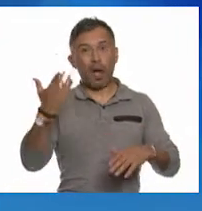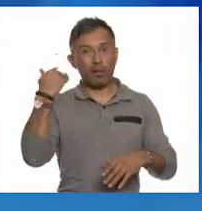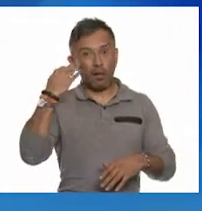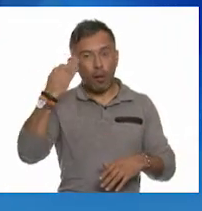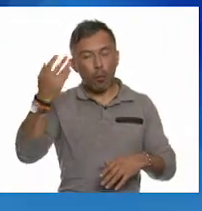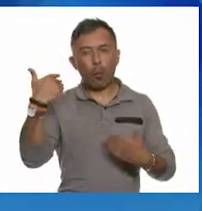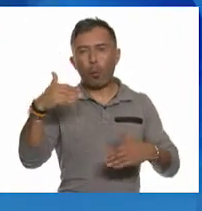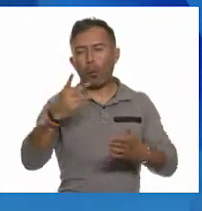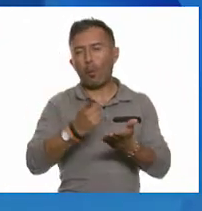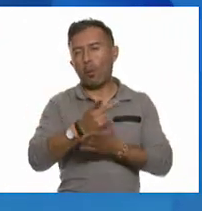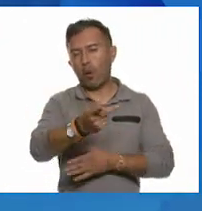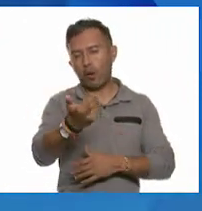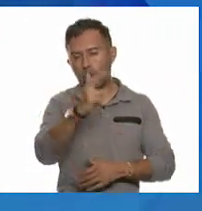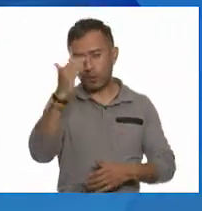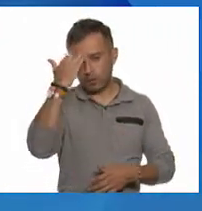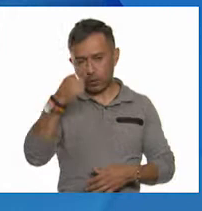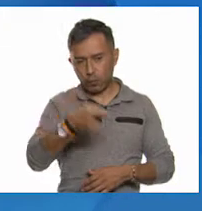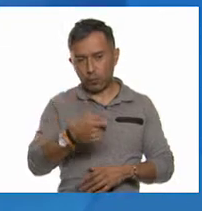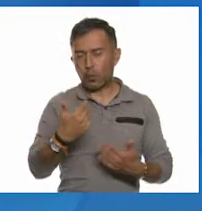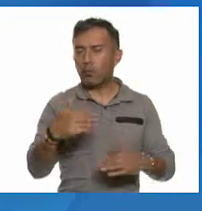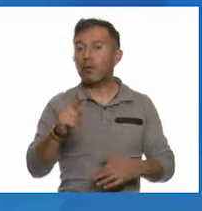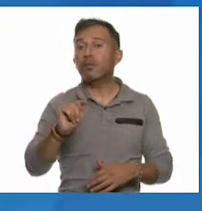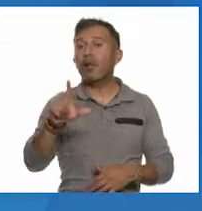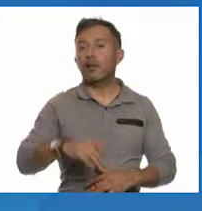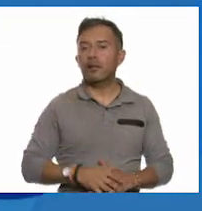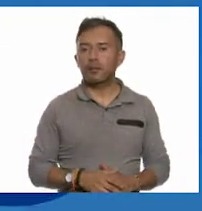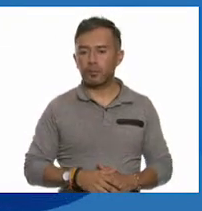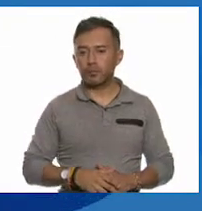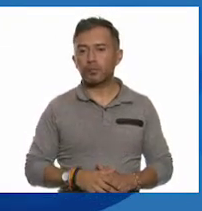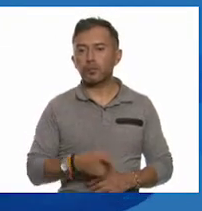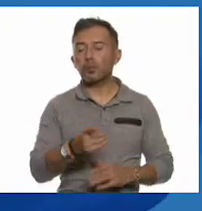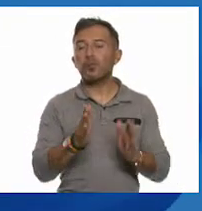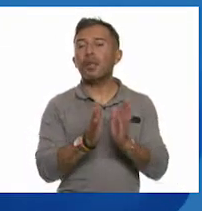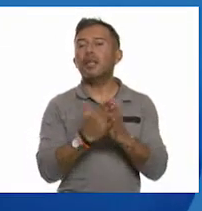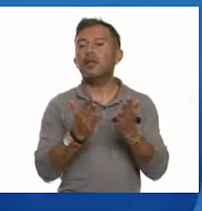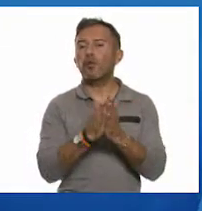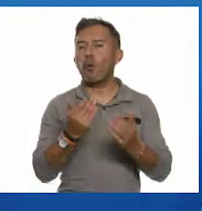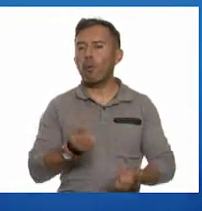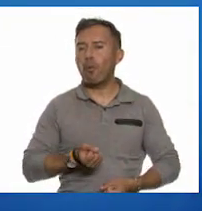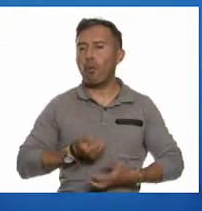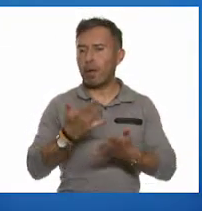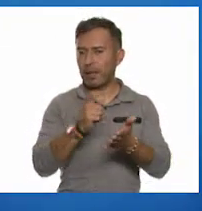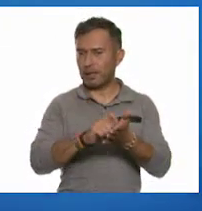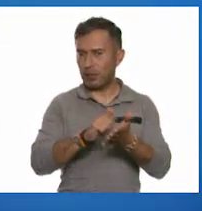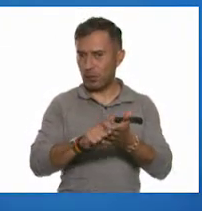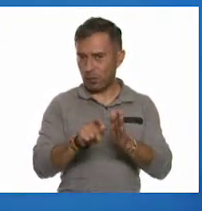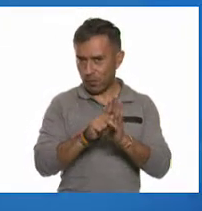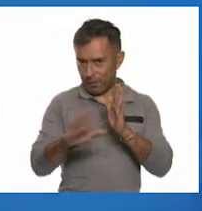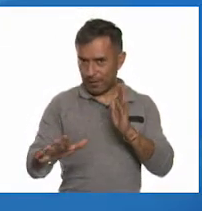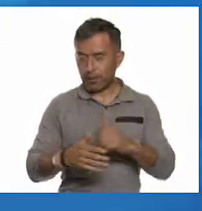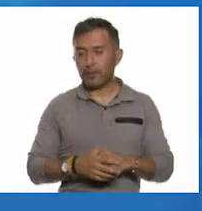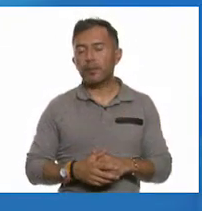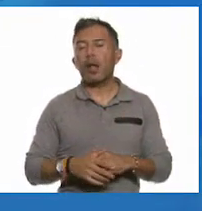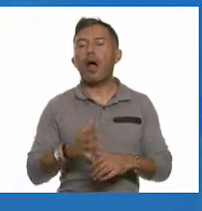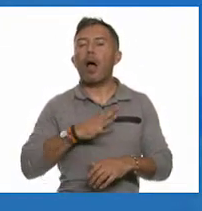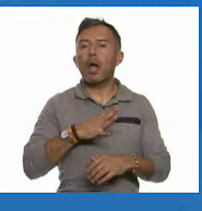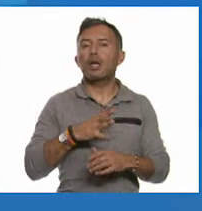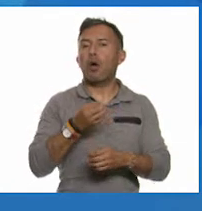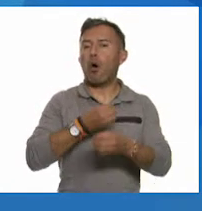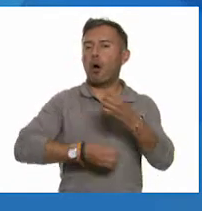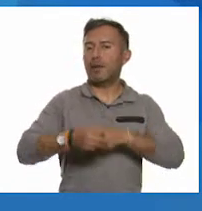prestigio en la época. ¿Qué tal? Publicó un libro de poemas, escribió obras de